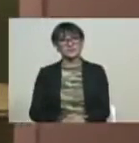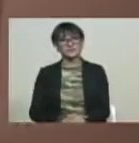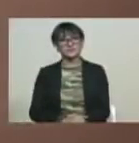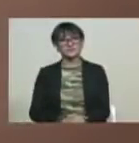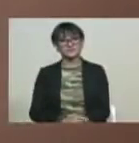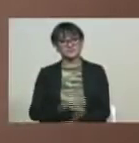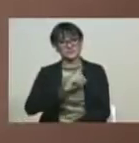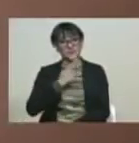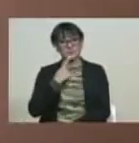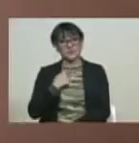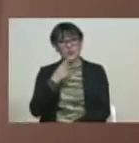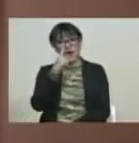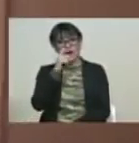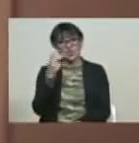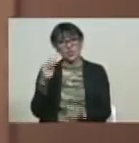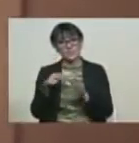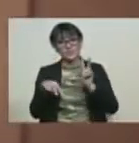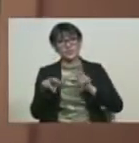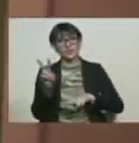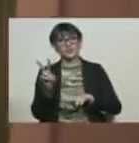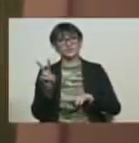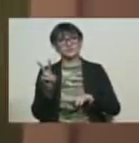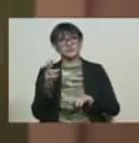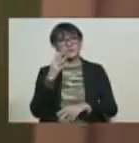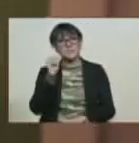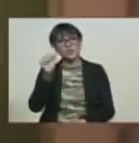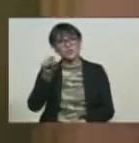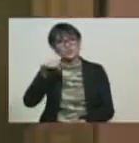dijo, en el año 2012, me dijo, Nicolás,